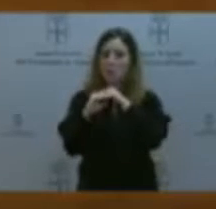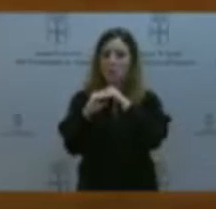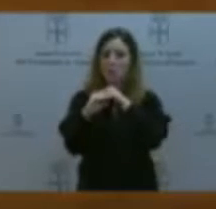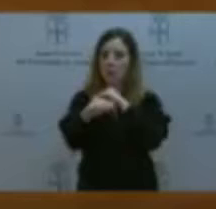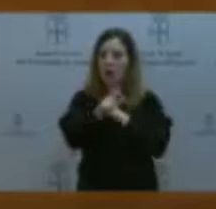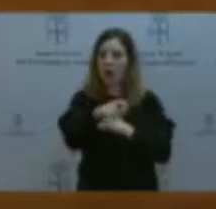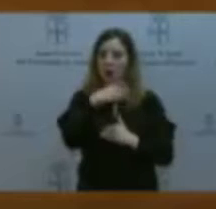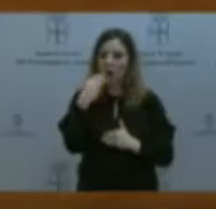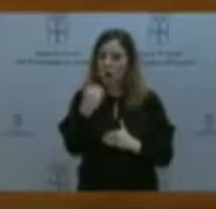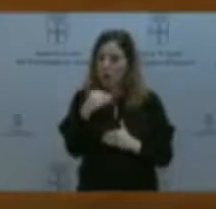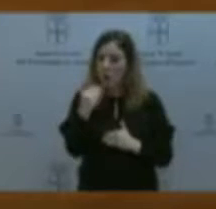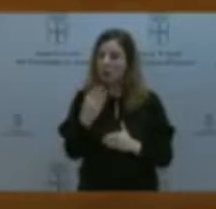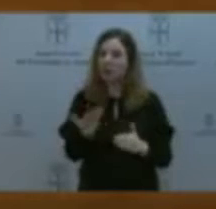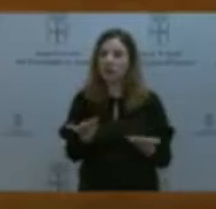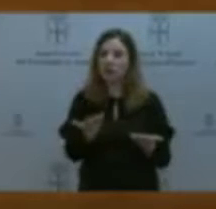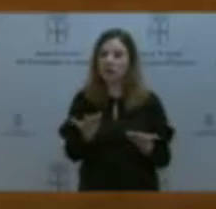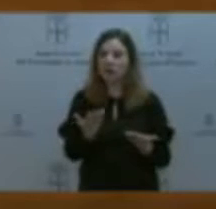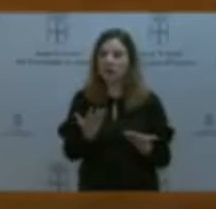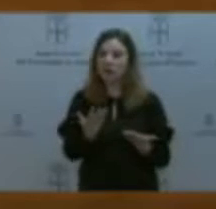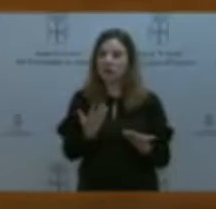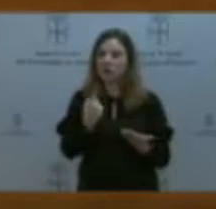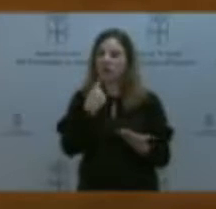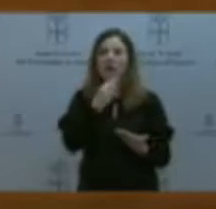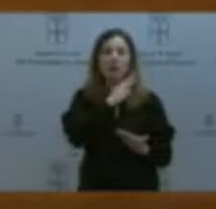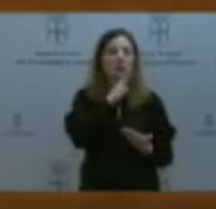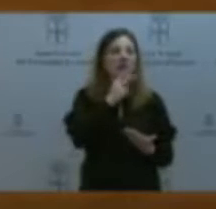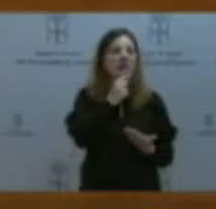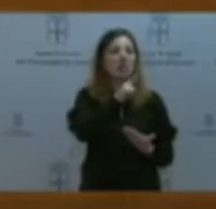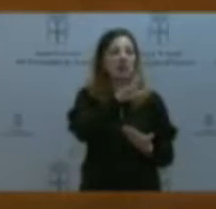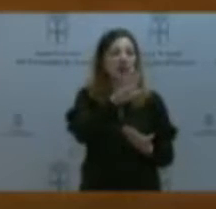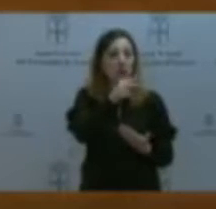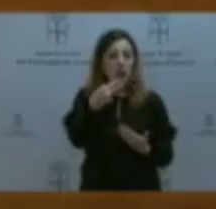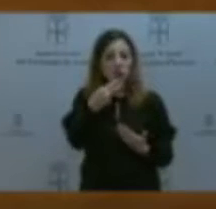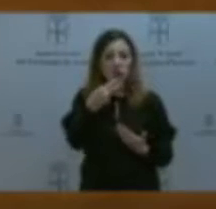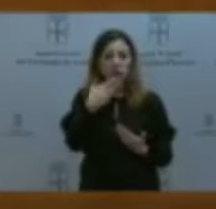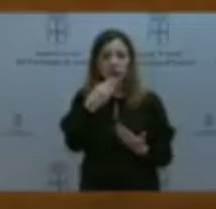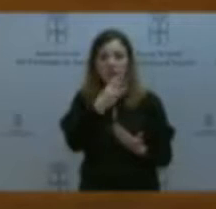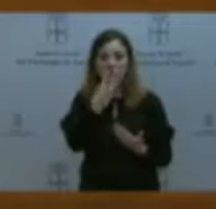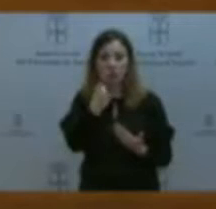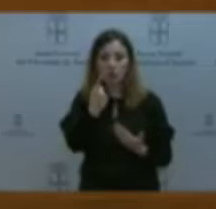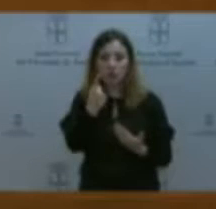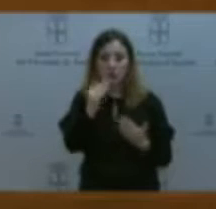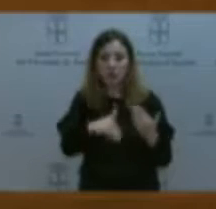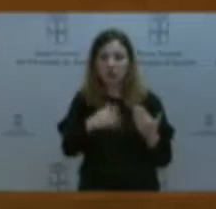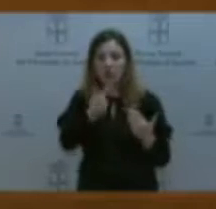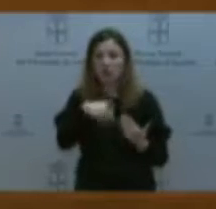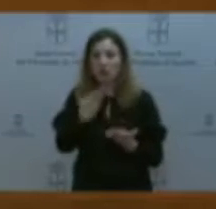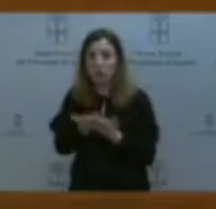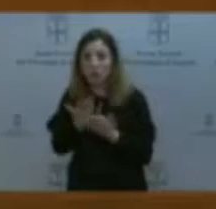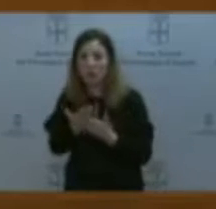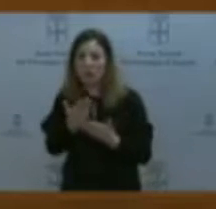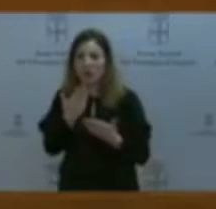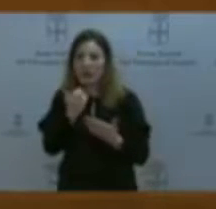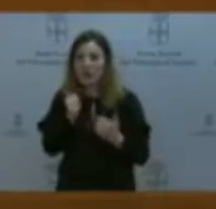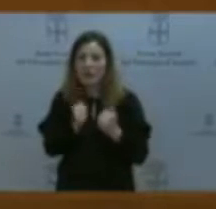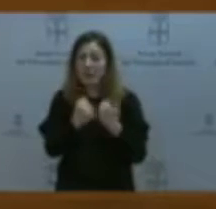PP propone 25 euros para menores de 31, nosotros proponemos 20 para menores de 26. A ver quién da más. Todo a la vez que